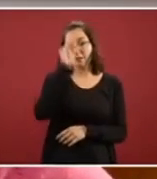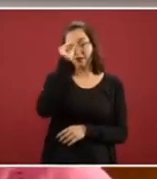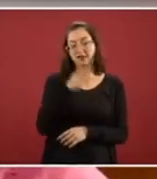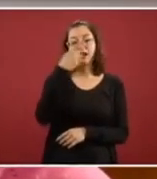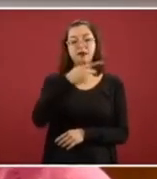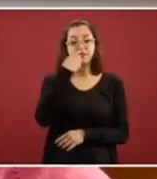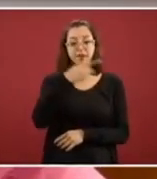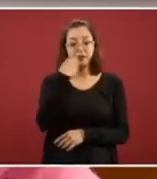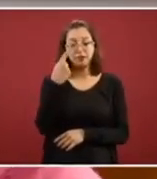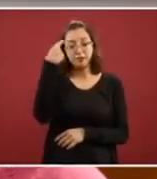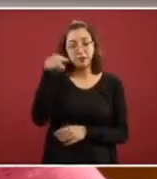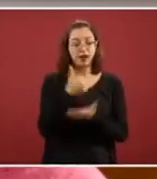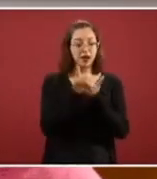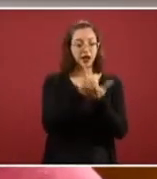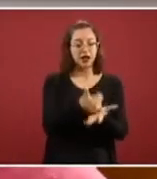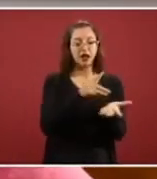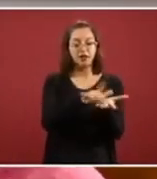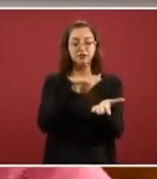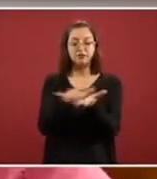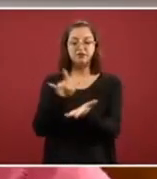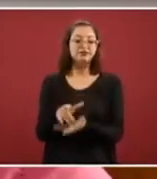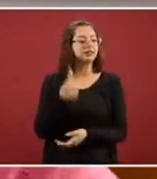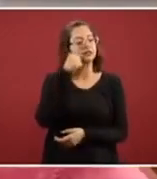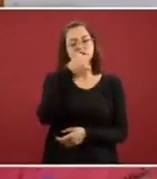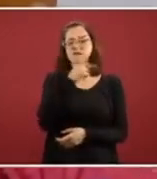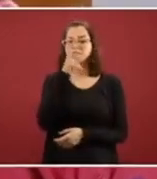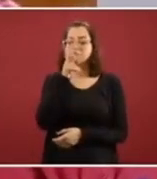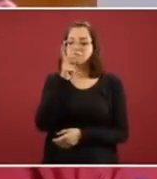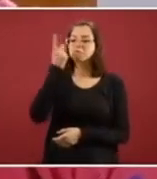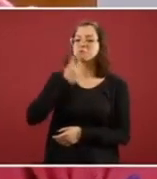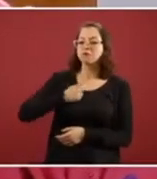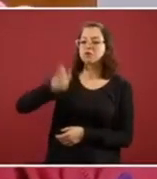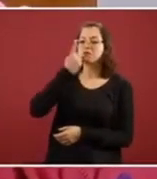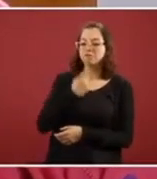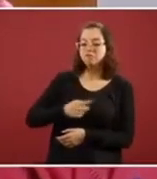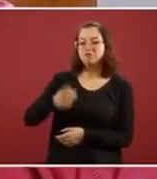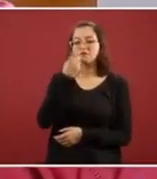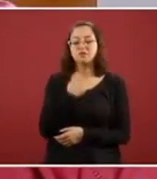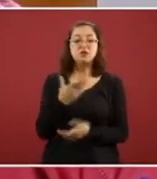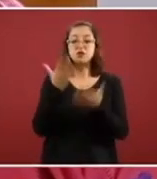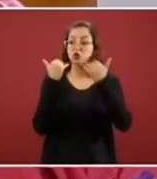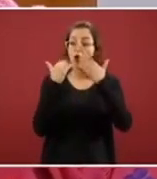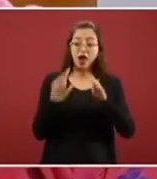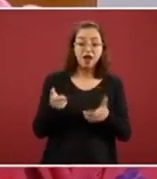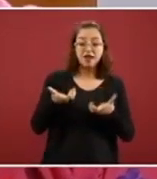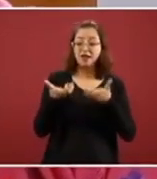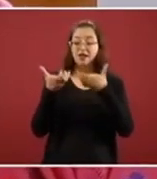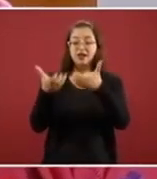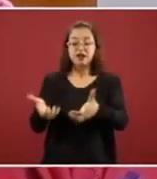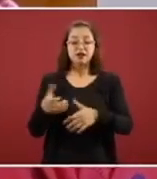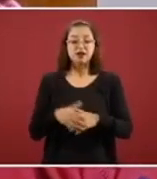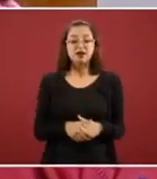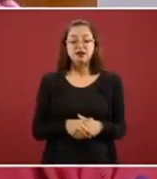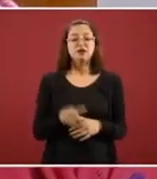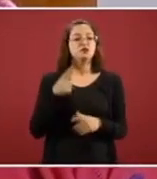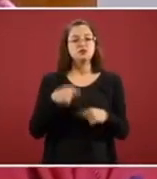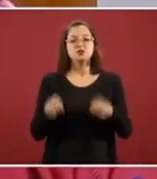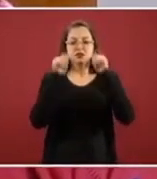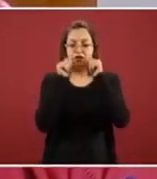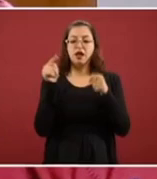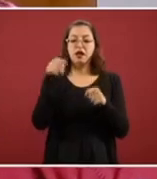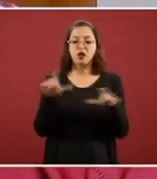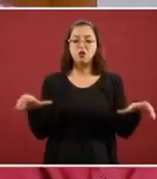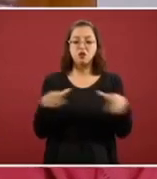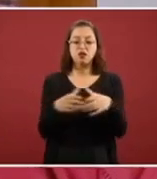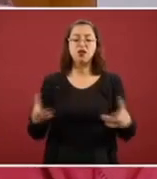es la forma para poder ayudar a las mujeres, es lo que me decía mi papá. A pesar de que no había ni carretera y todo eso, llegaban a los militares en las comunidades,